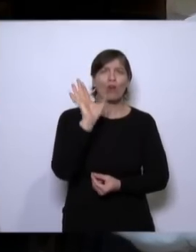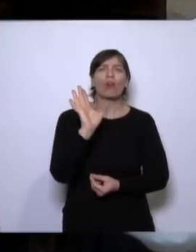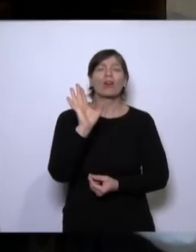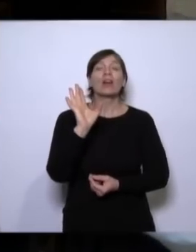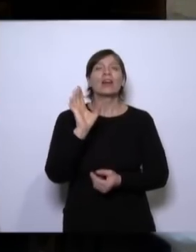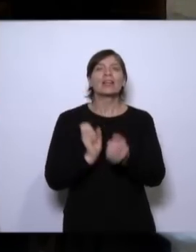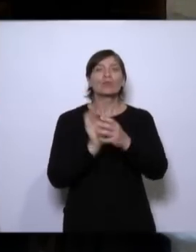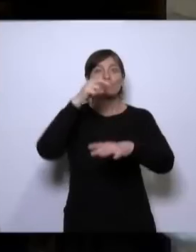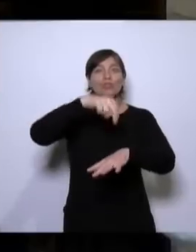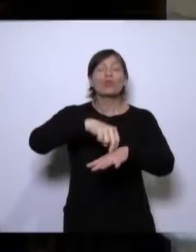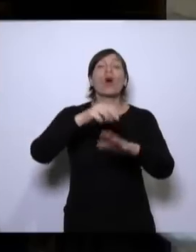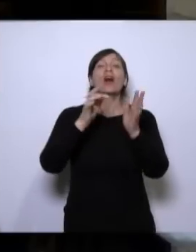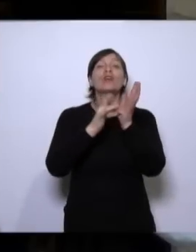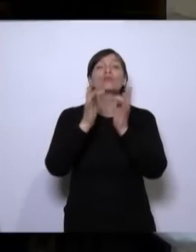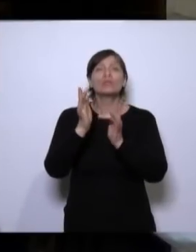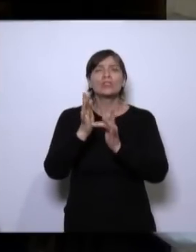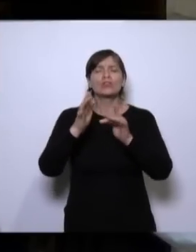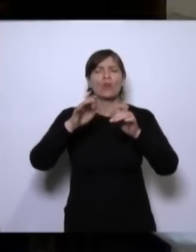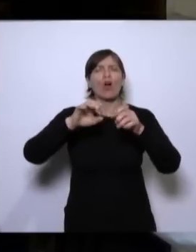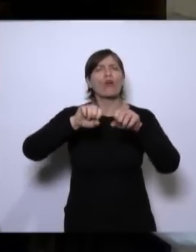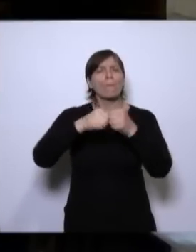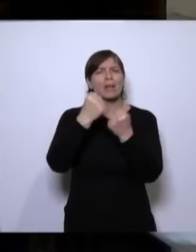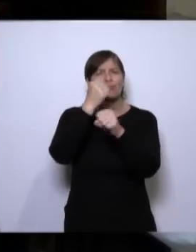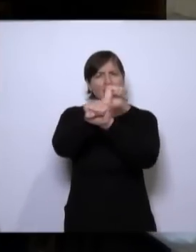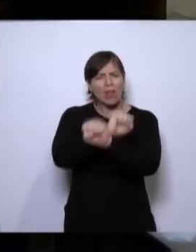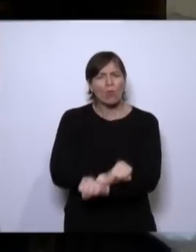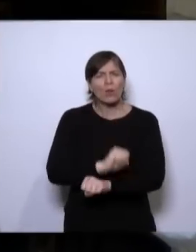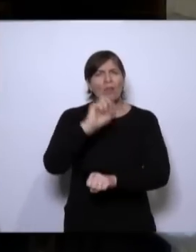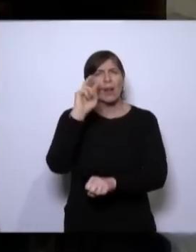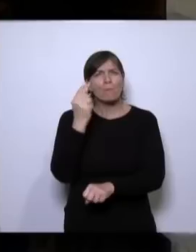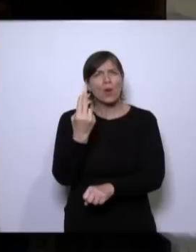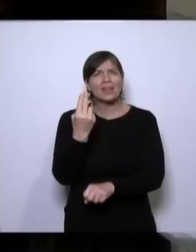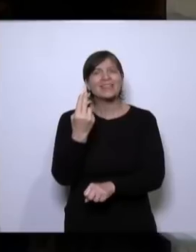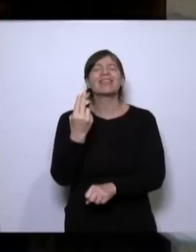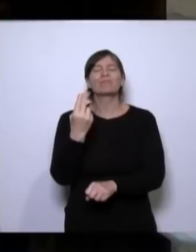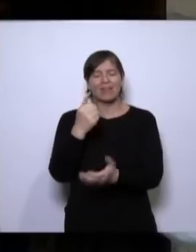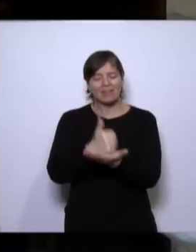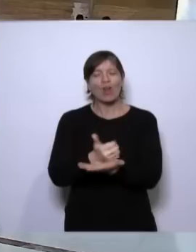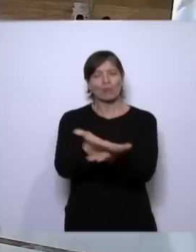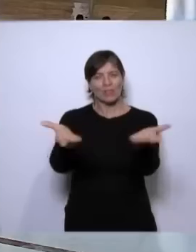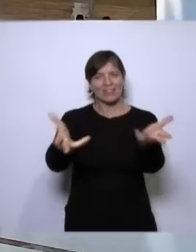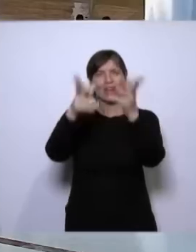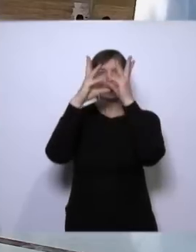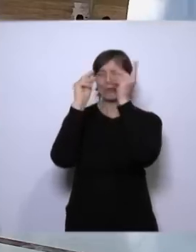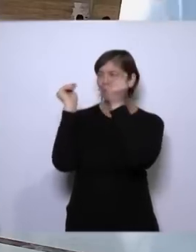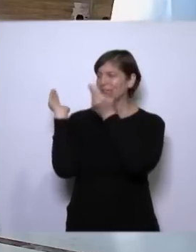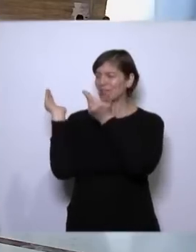que ha resucitado a Jesucristo rompiendo las ataduras de la muerte, esté con todos